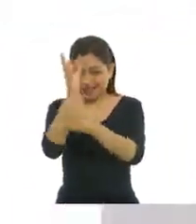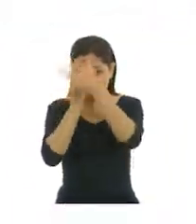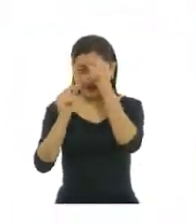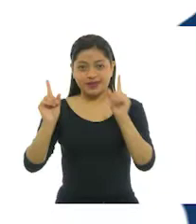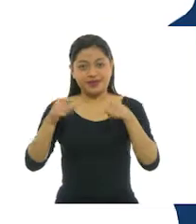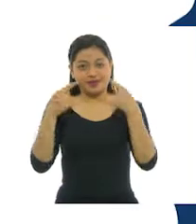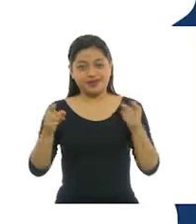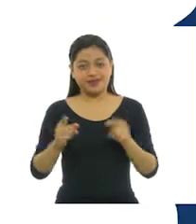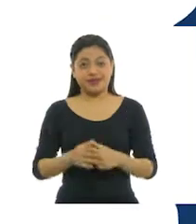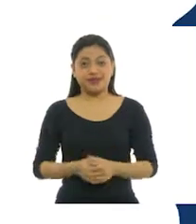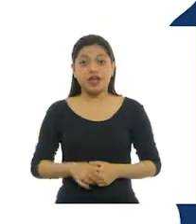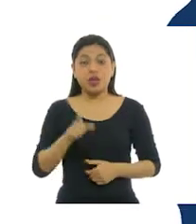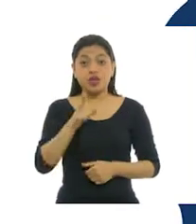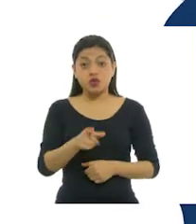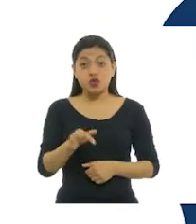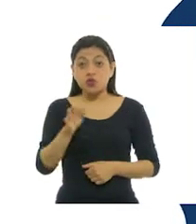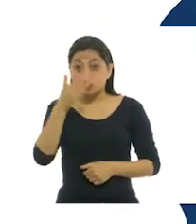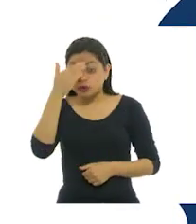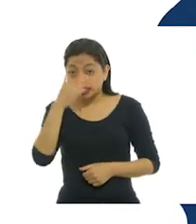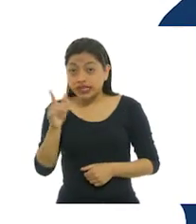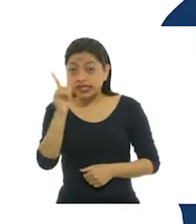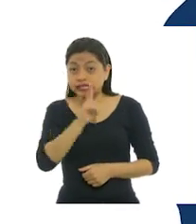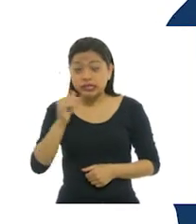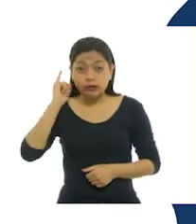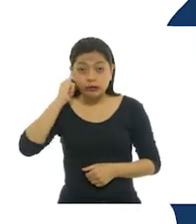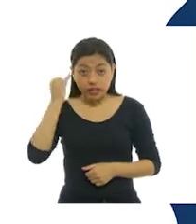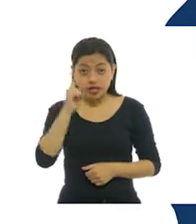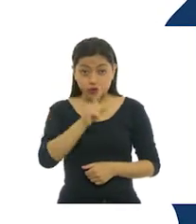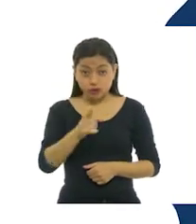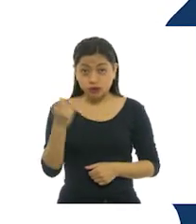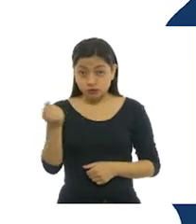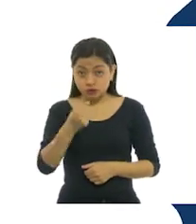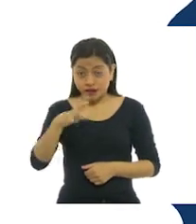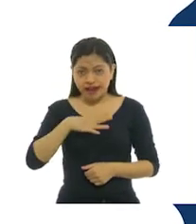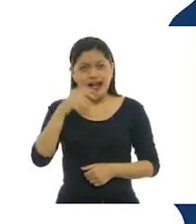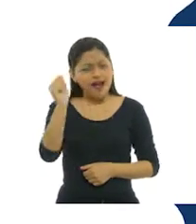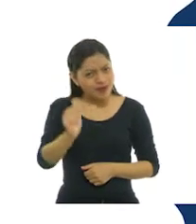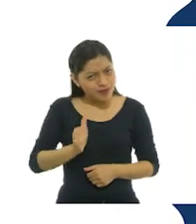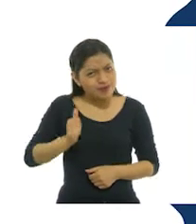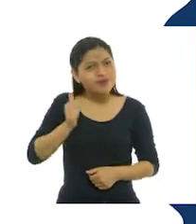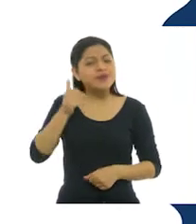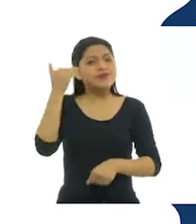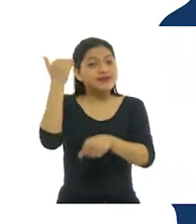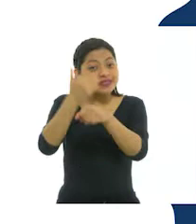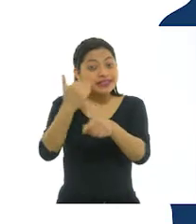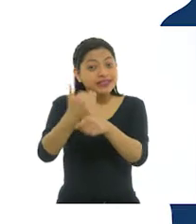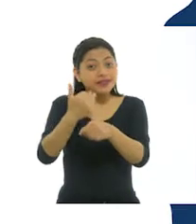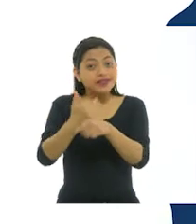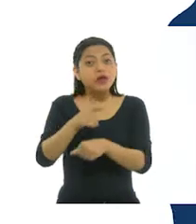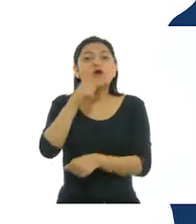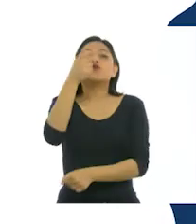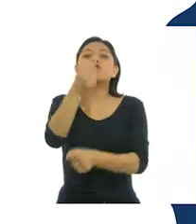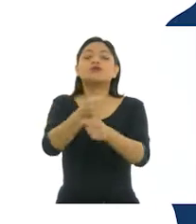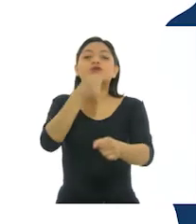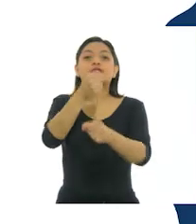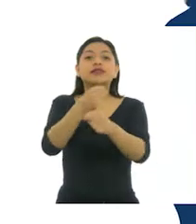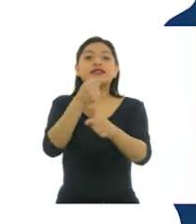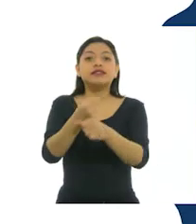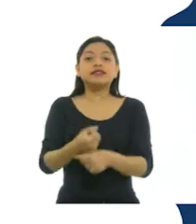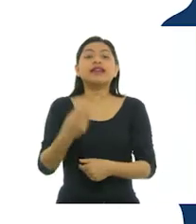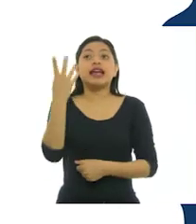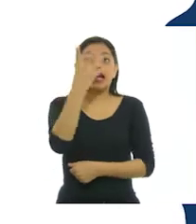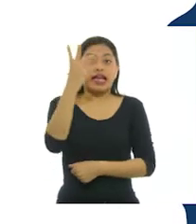Casa. Si tienes la fortuna de hablar una lengua indígena, aprovecha también este momento para practicarla